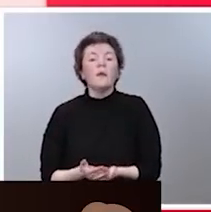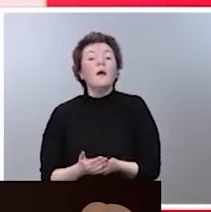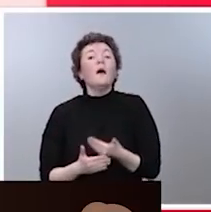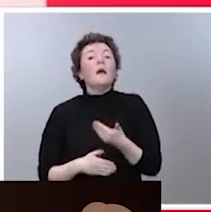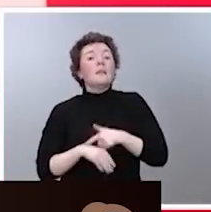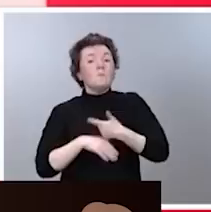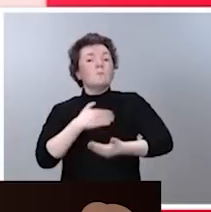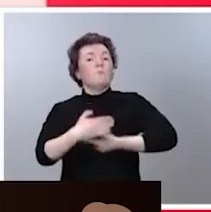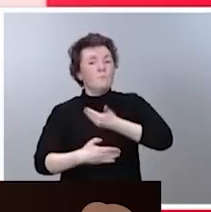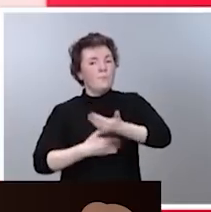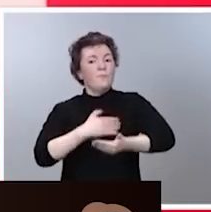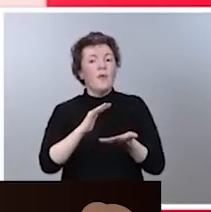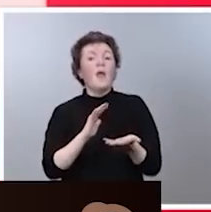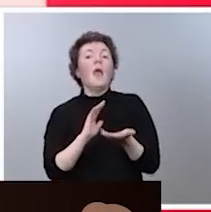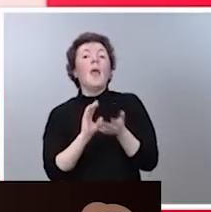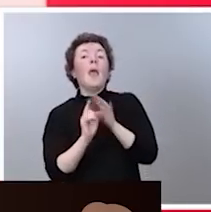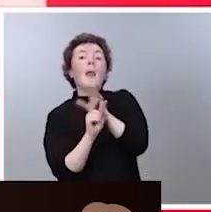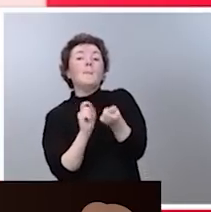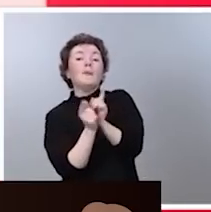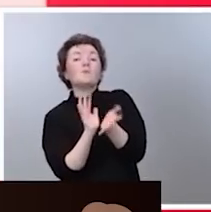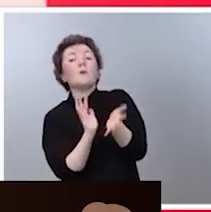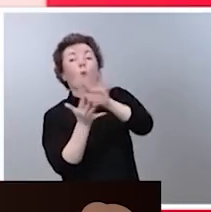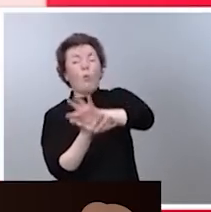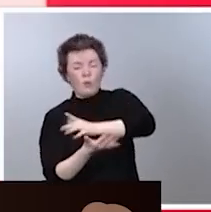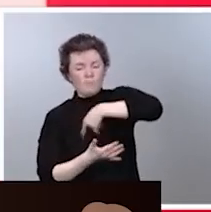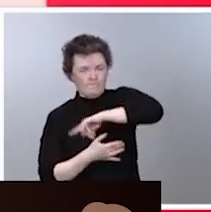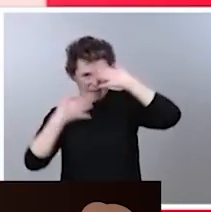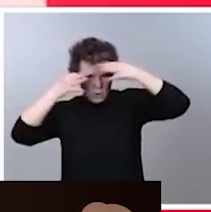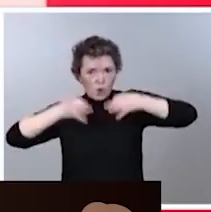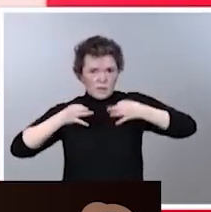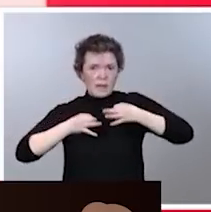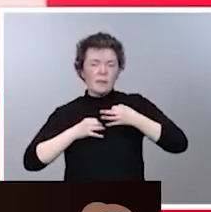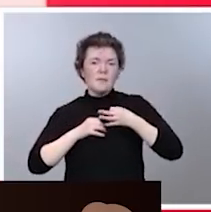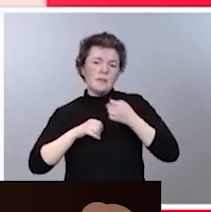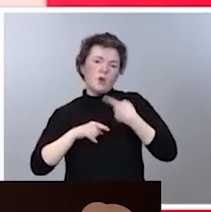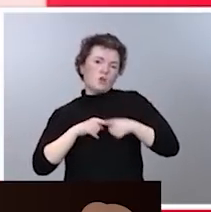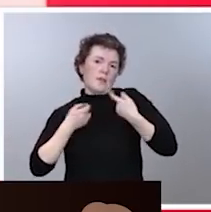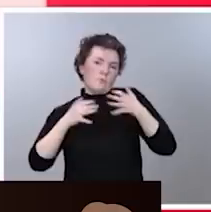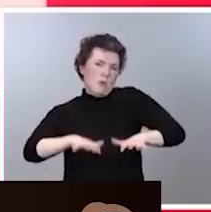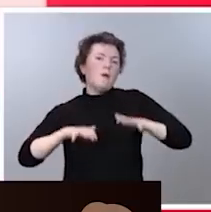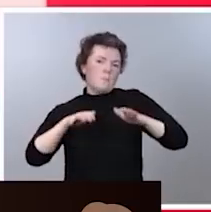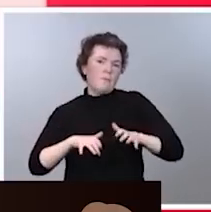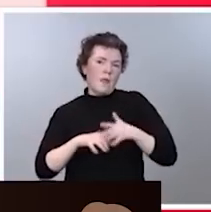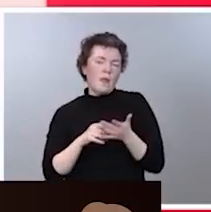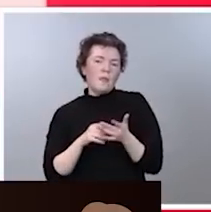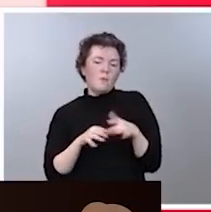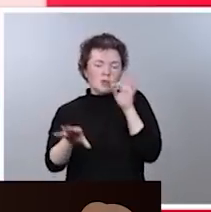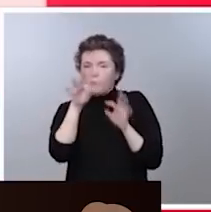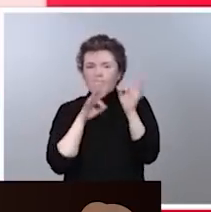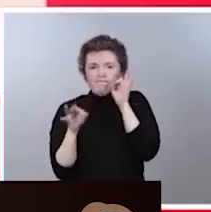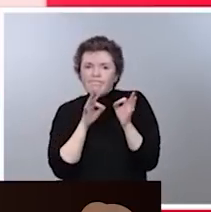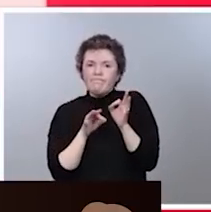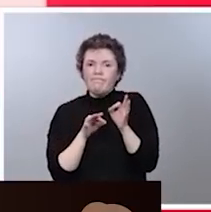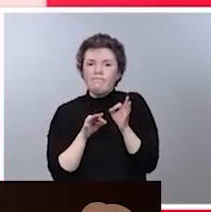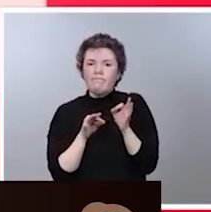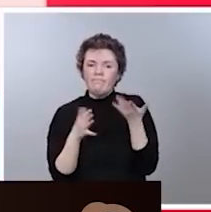elevaron distintos cánticos a favor incluso de ETA. Yo los tenía aproximadamente 1,5 metros de mí detrás y media hora antes ya